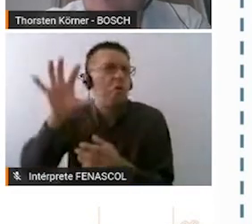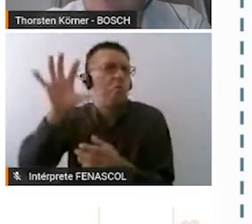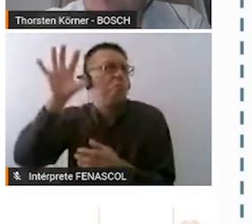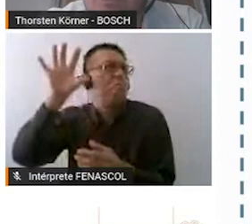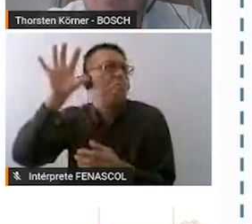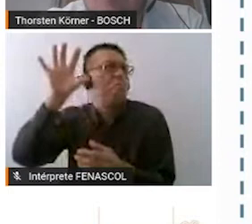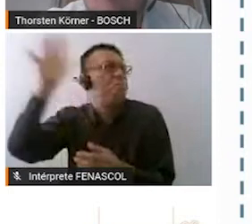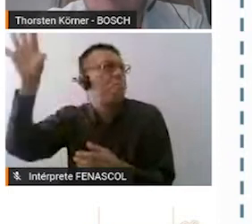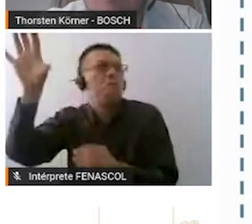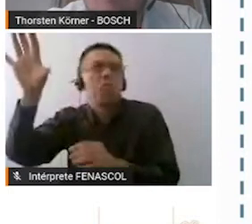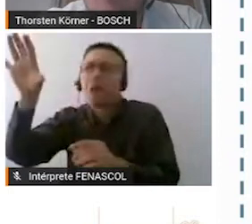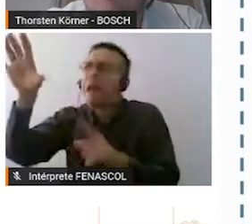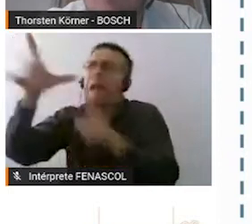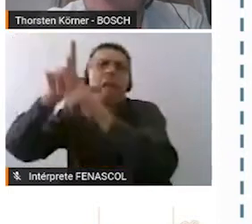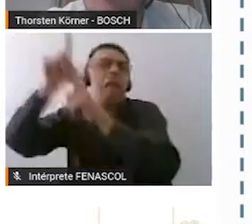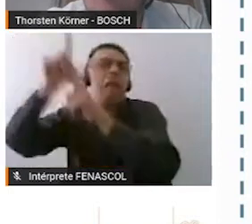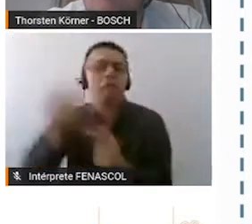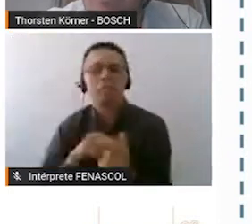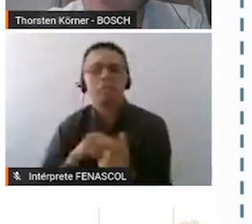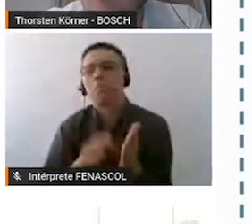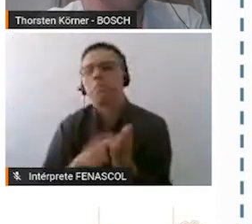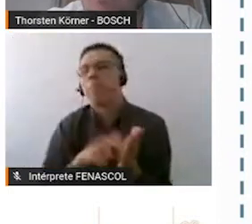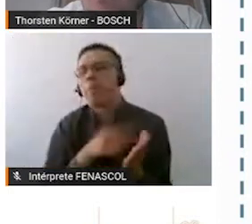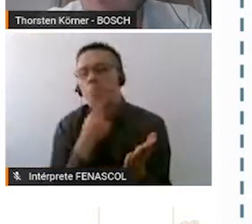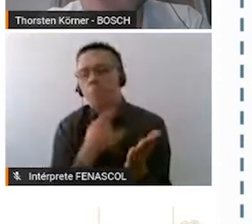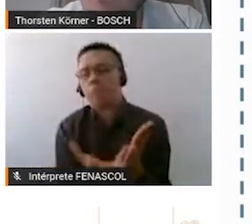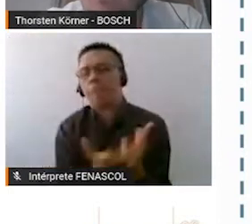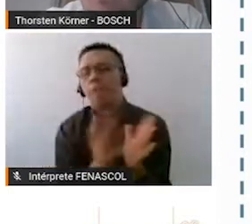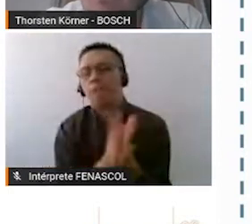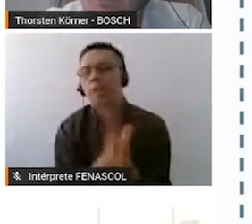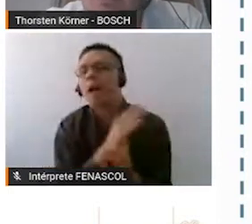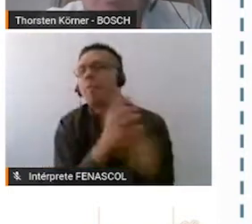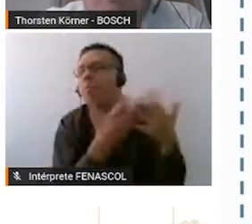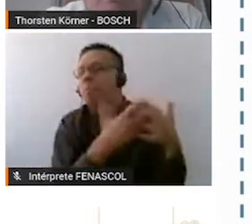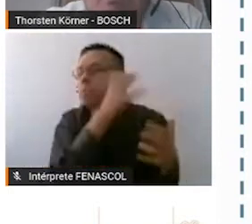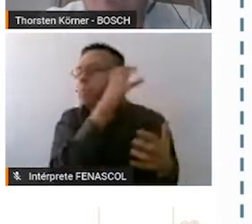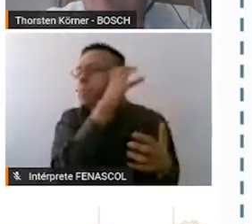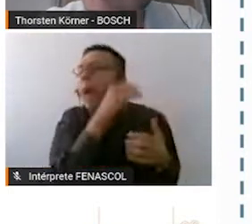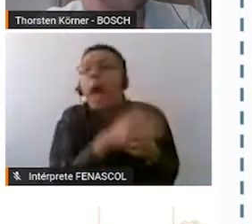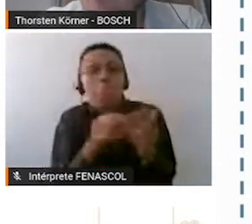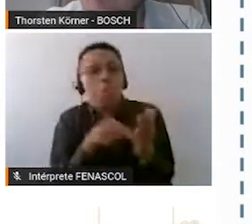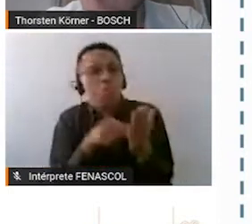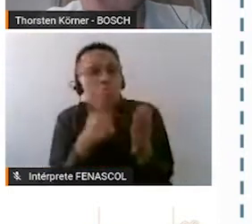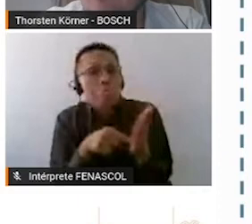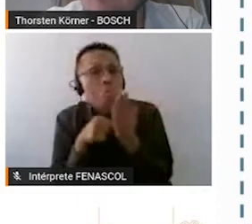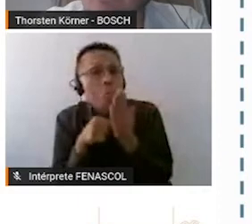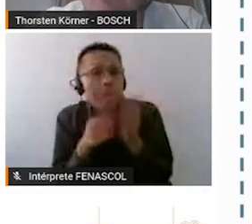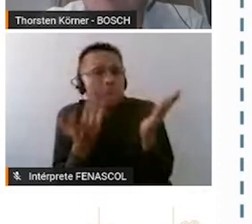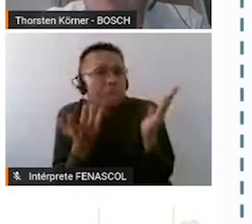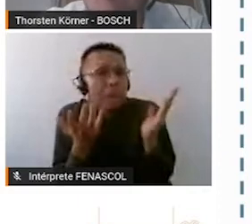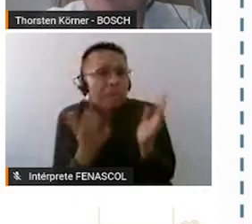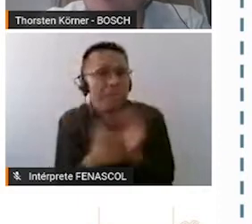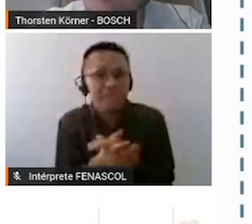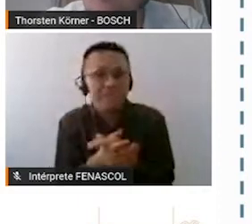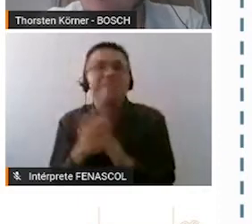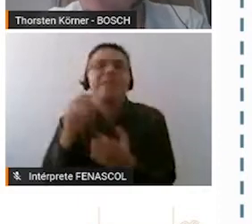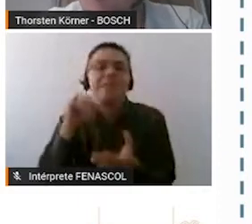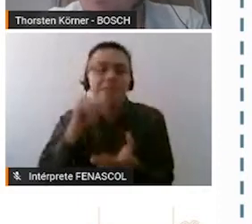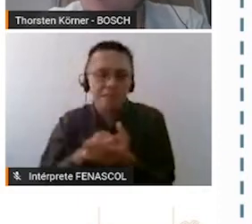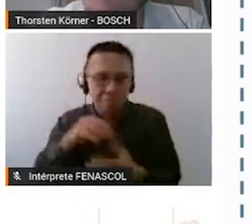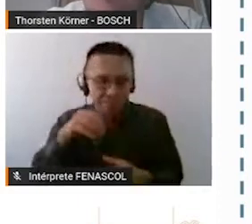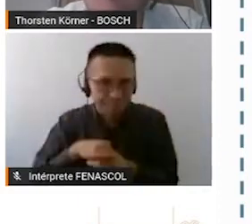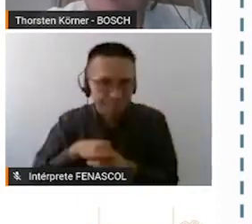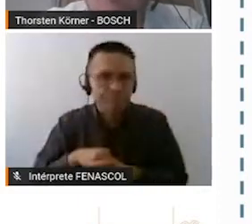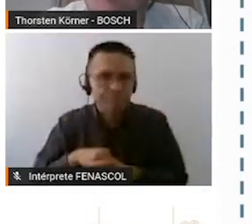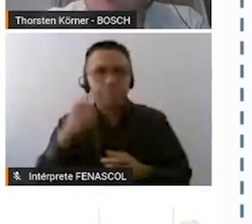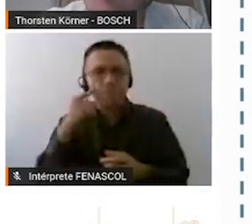industria. Tenemos definitivamente máquinas conectadas y vamos a ver cómo se desarrolla esto en el futuro. Tendremos